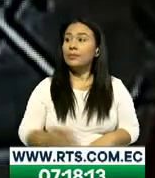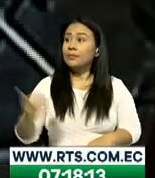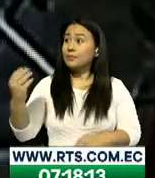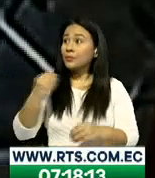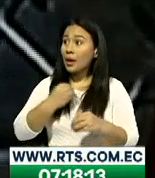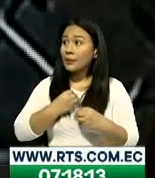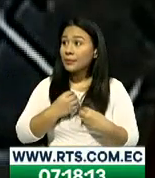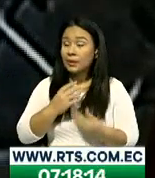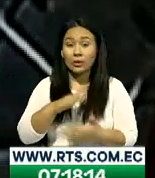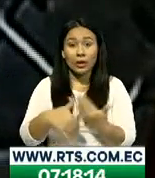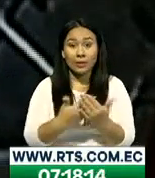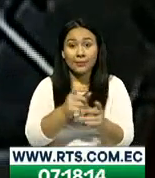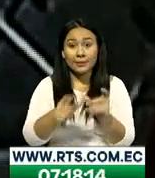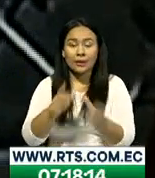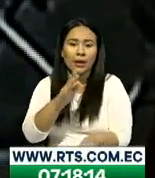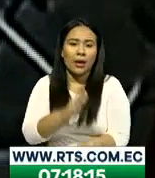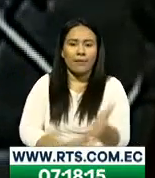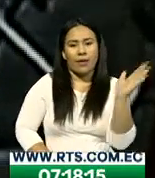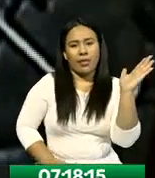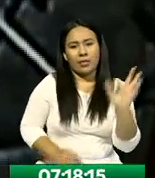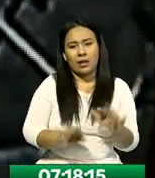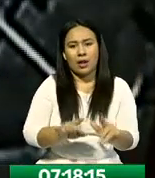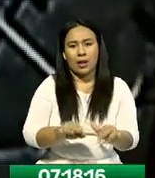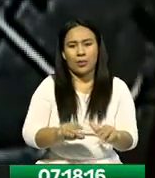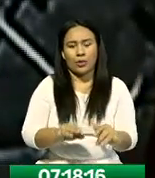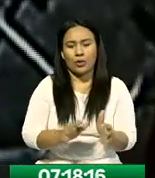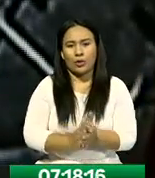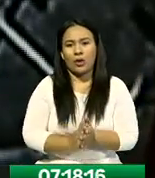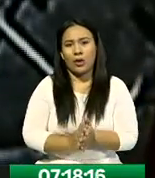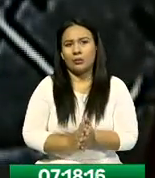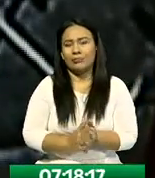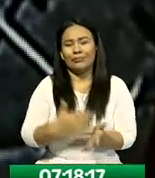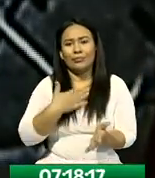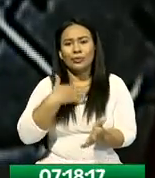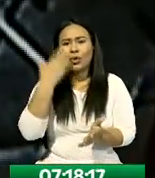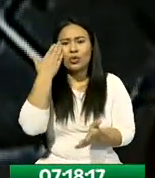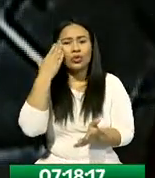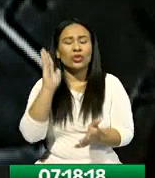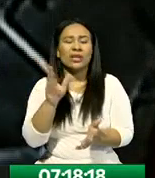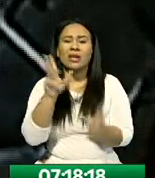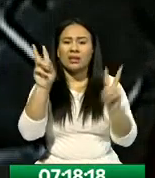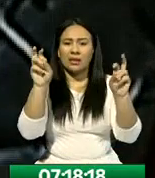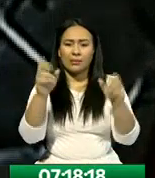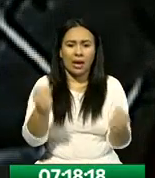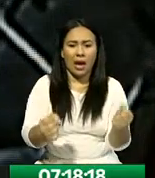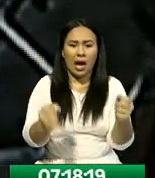Inmediatamente salen corriendo del cyber. Se desconoce en qué se movilizaba.